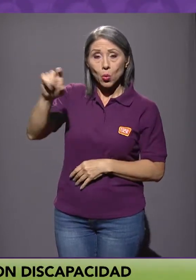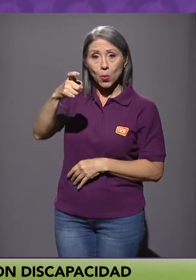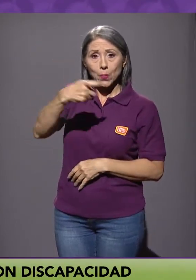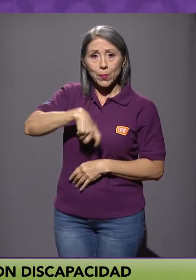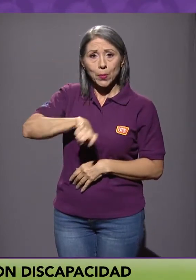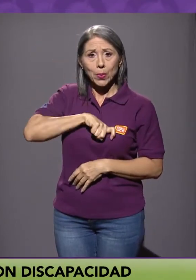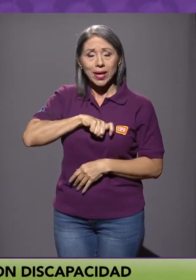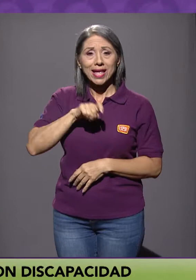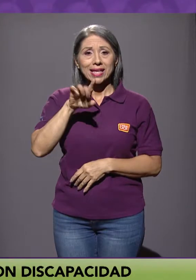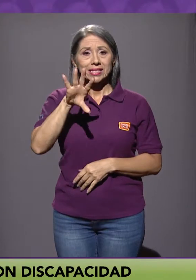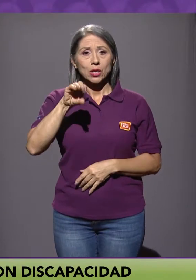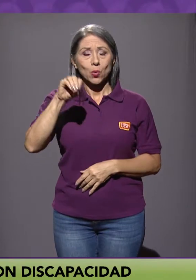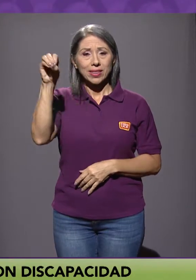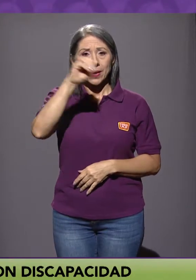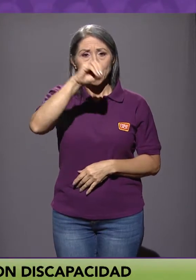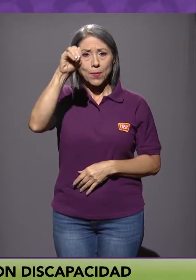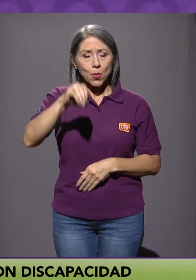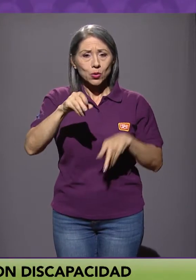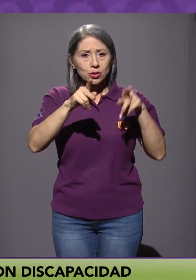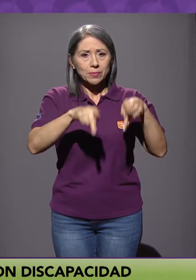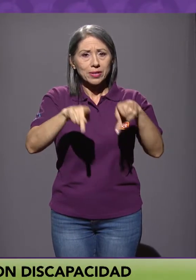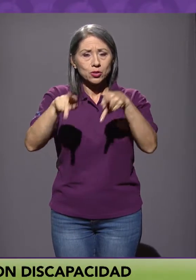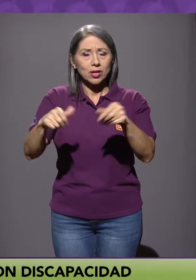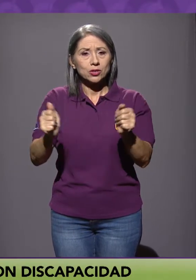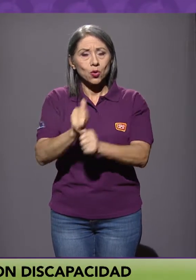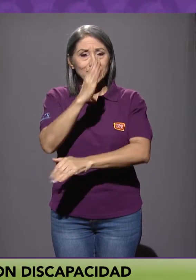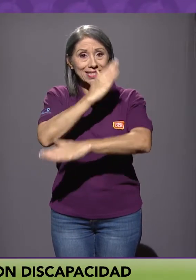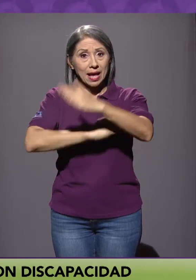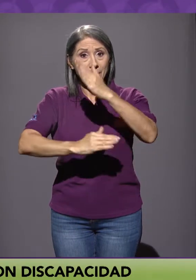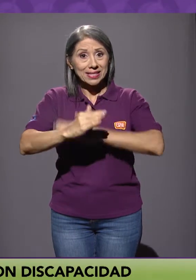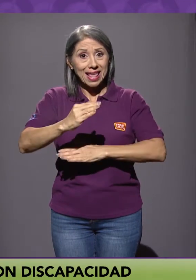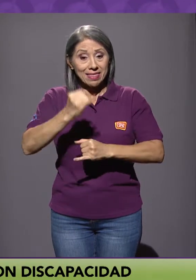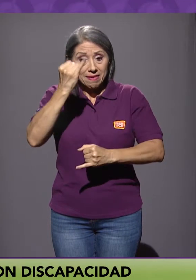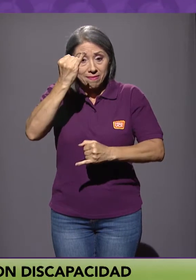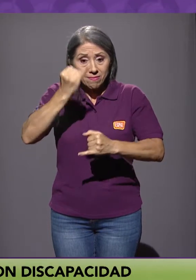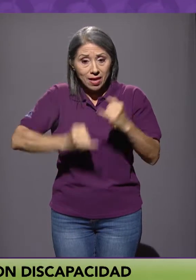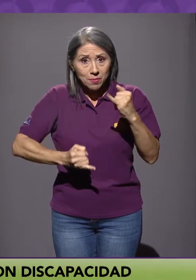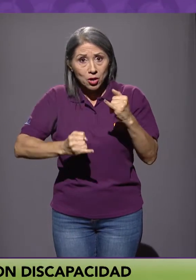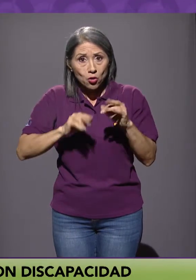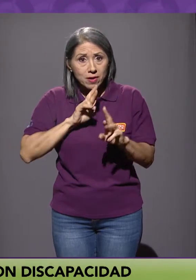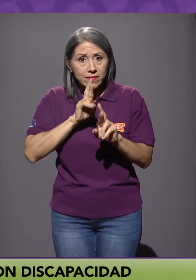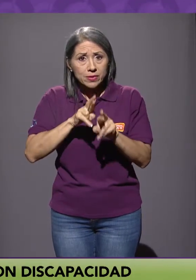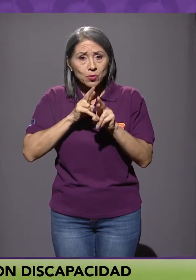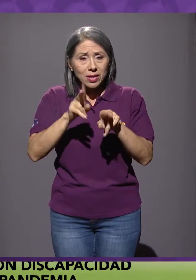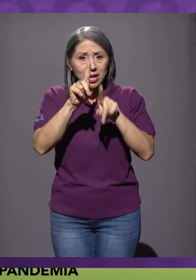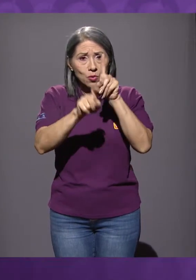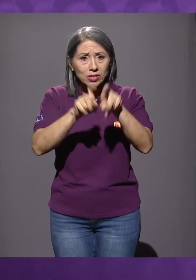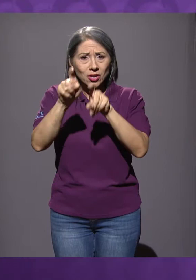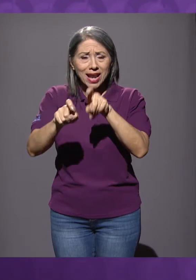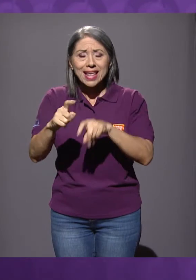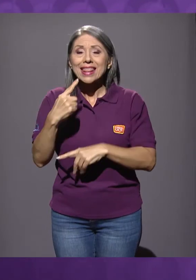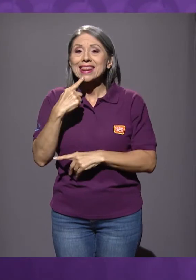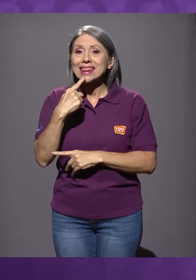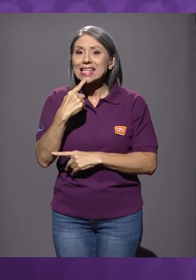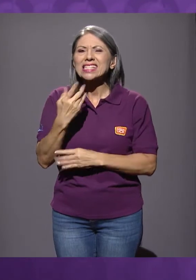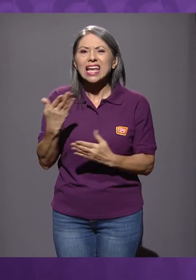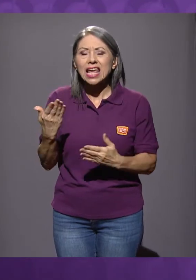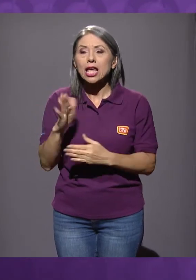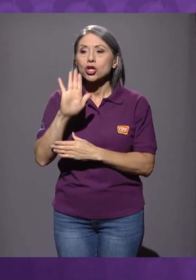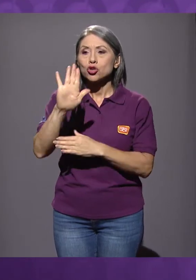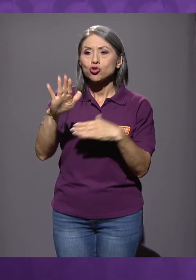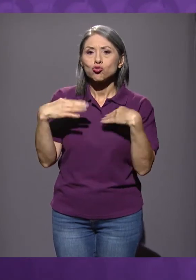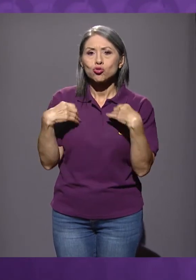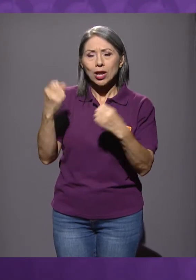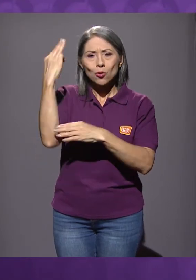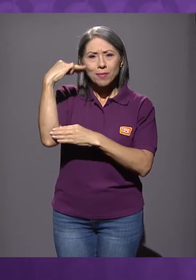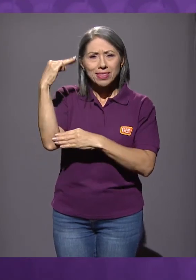el 50% de las personas con discapacidad que completó el cuestionario afirma que su salud mental se ha visto afectada